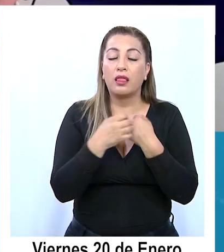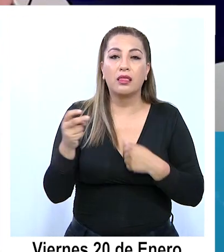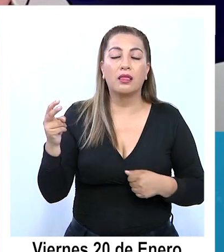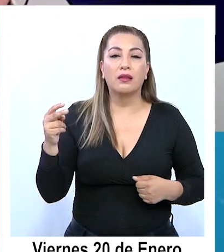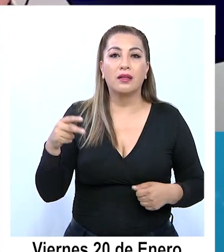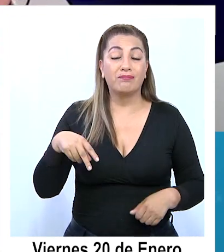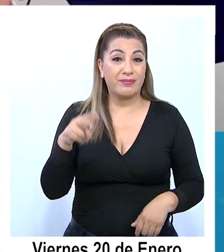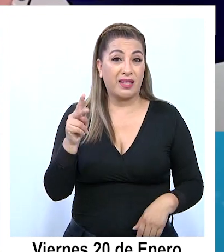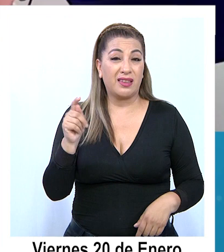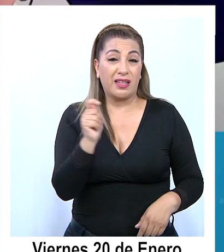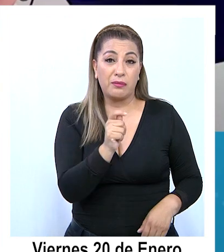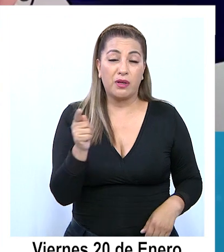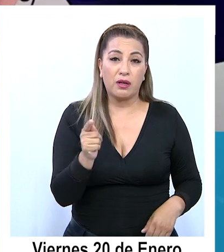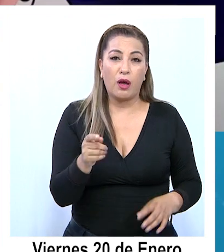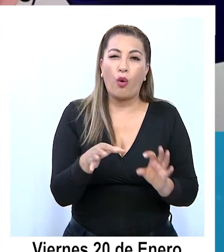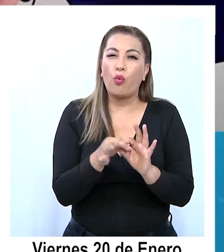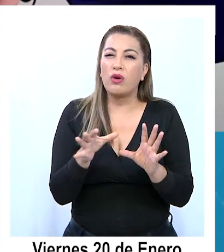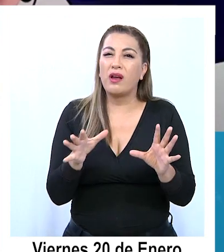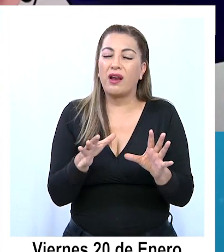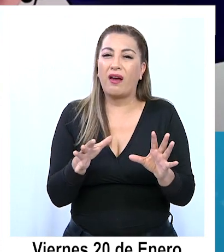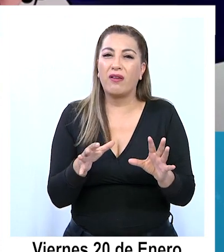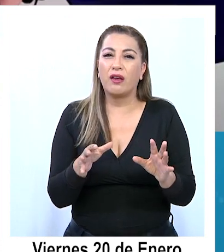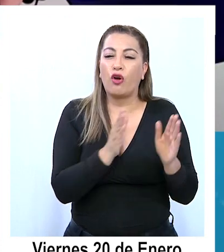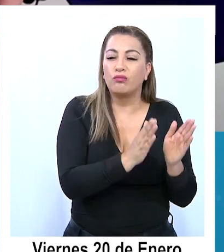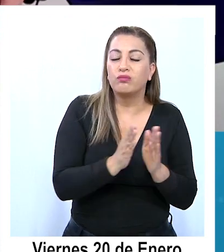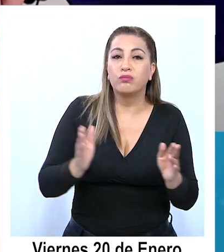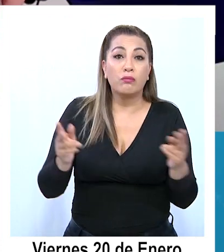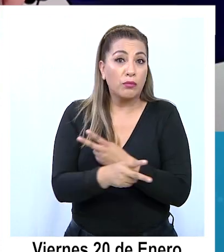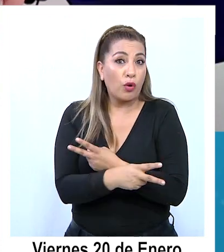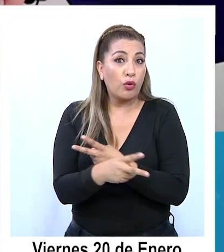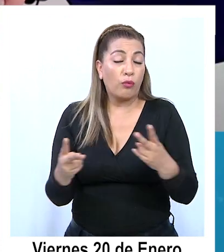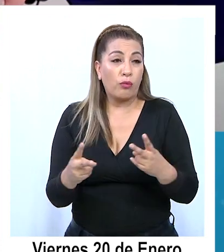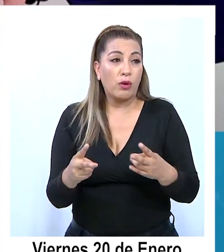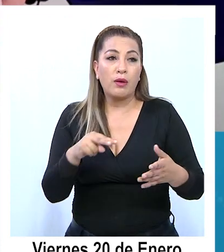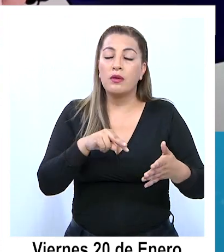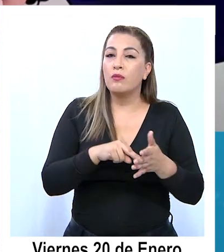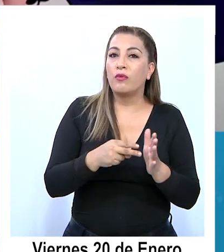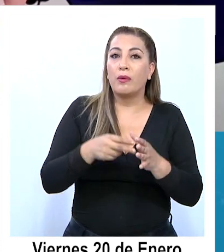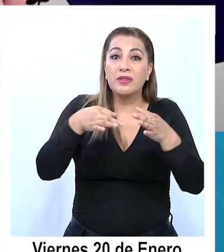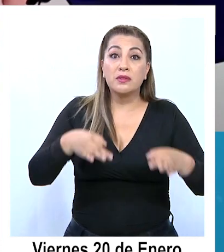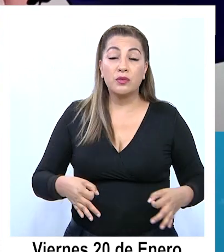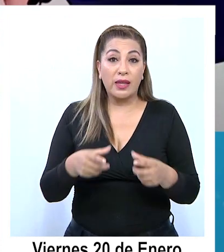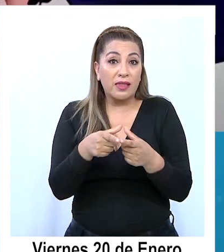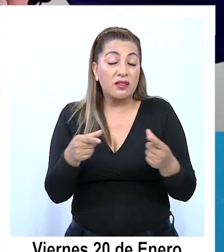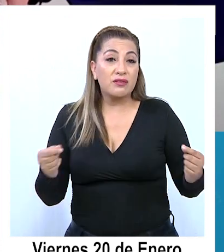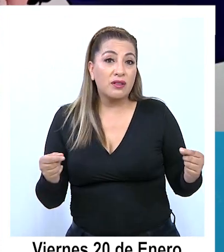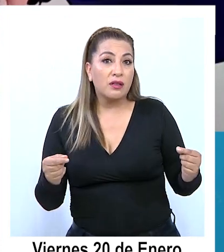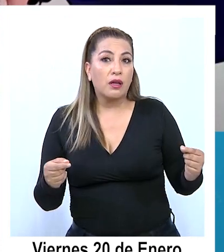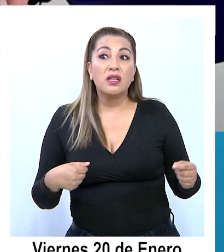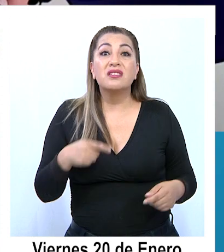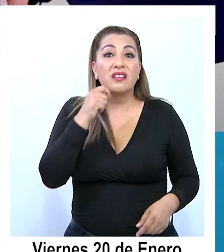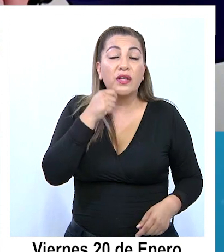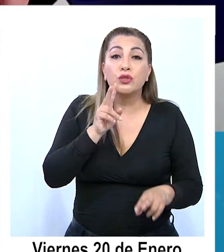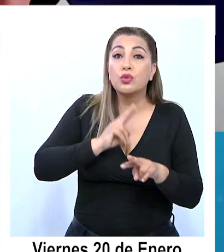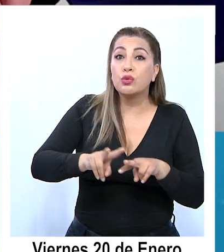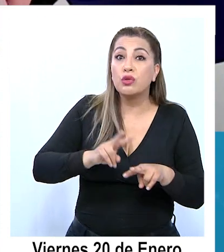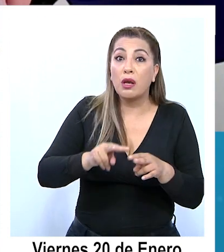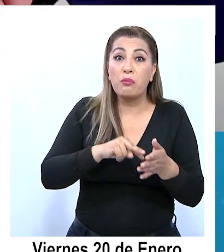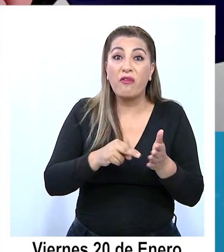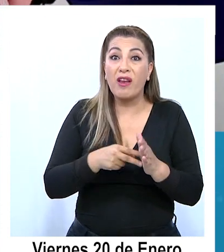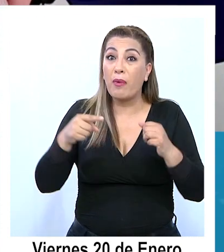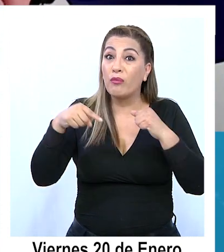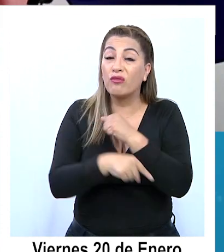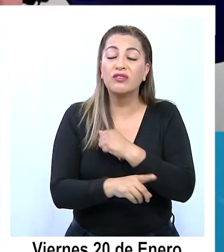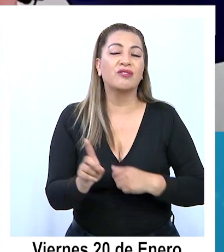se decreta cuando hay una grave alteración al orden público o grave amenaza a la seguridad nacional, te va a solucionar el problema de